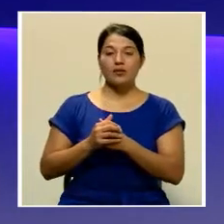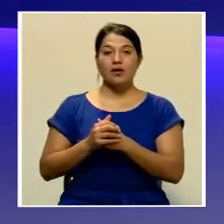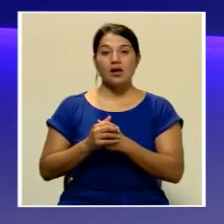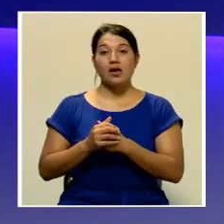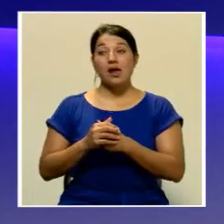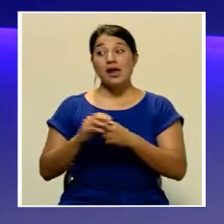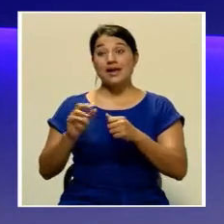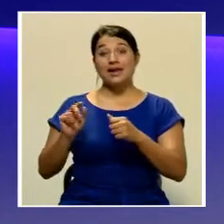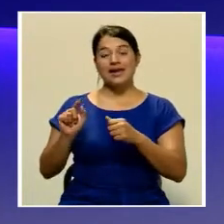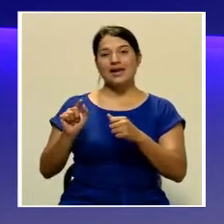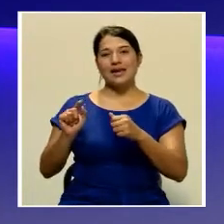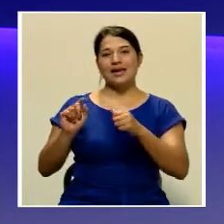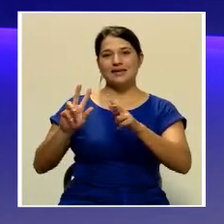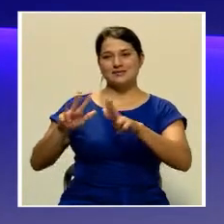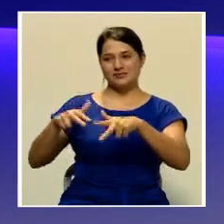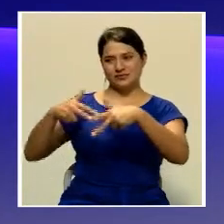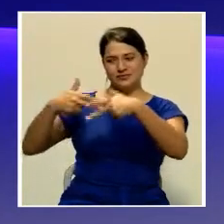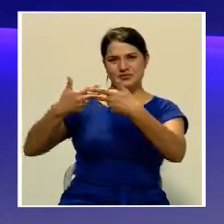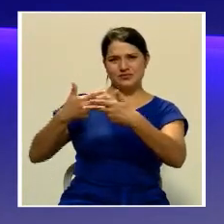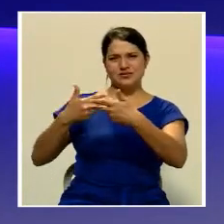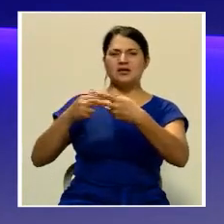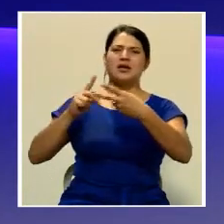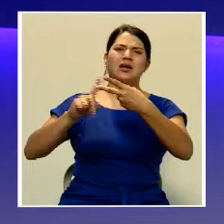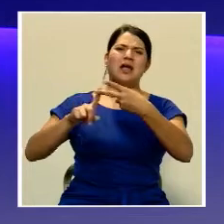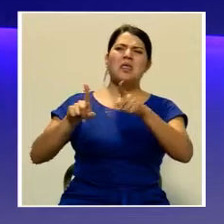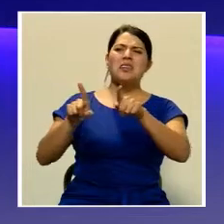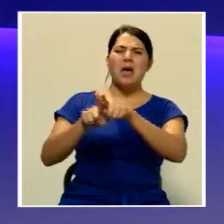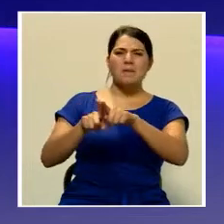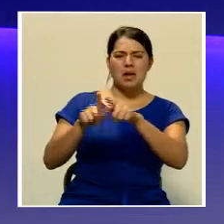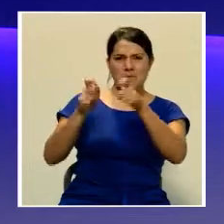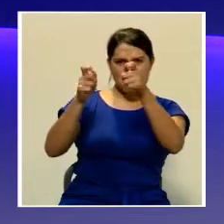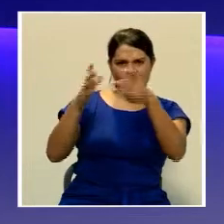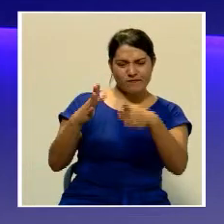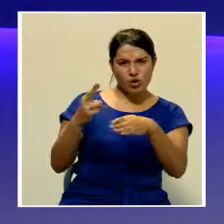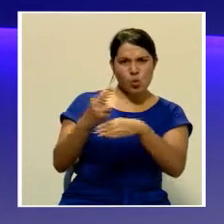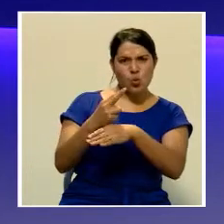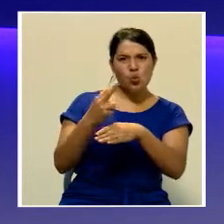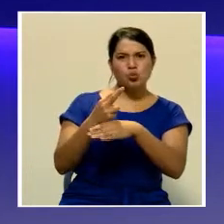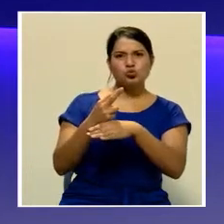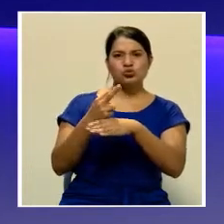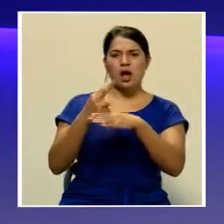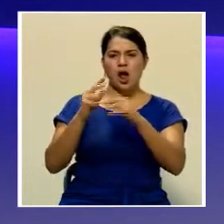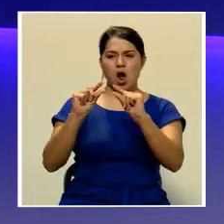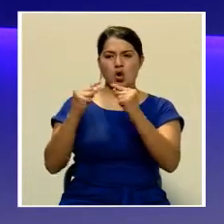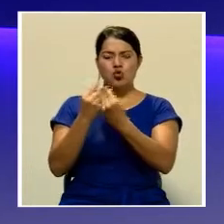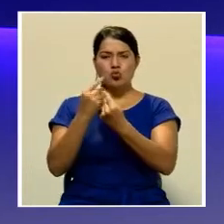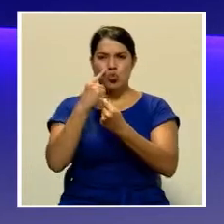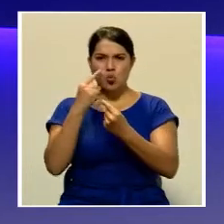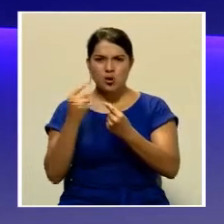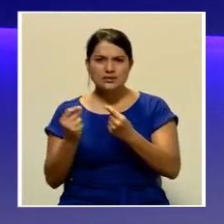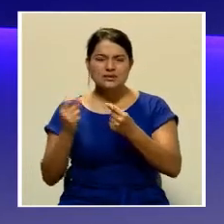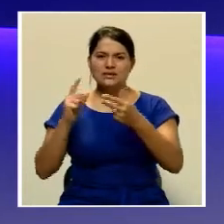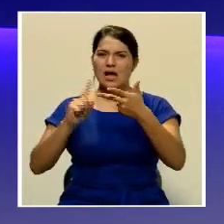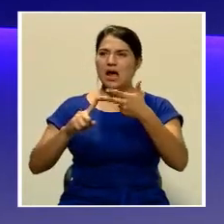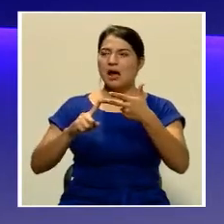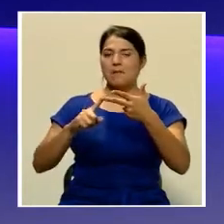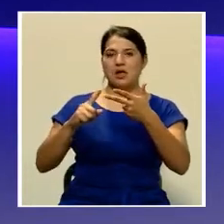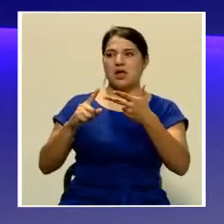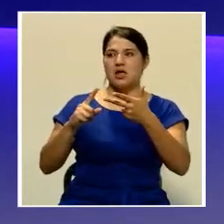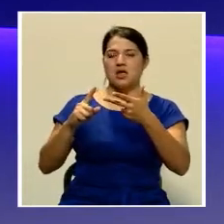Los docentes también usan chats para mantenerse en contacto, correo electrónico y